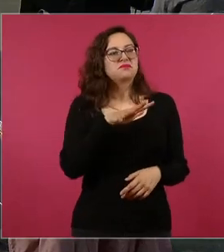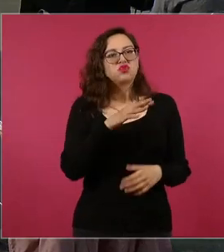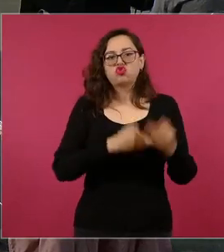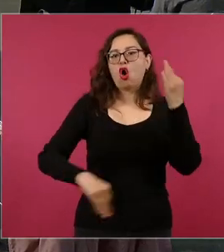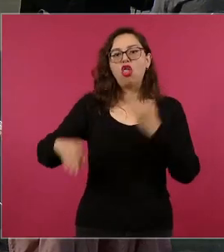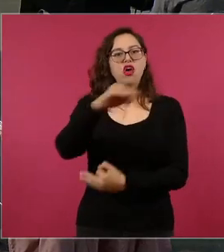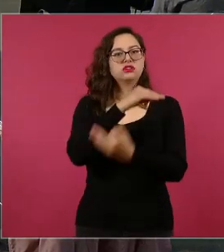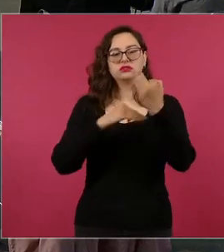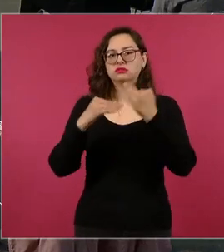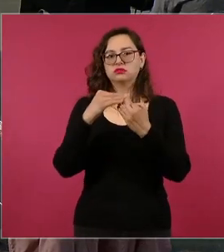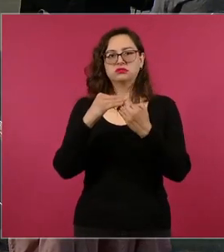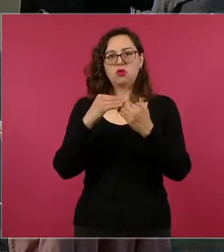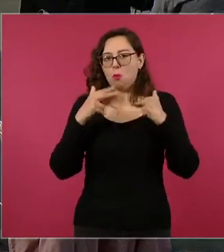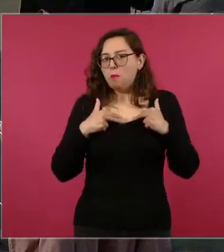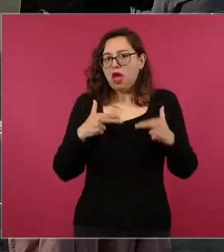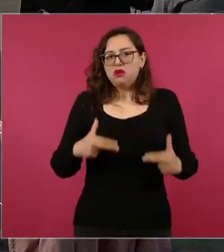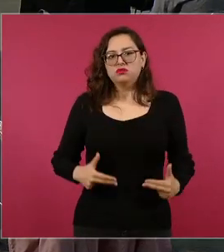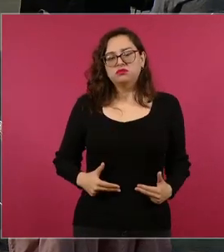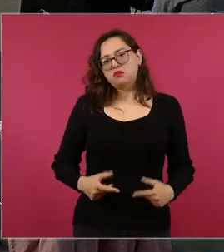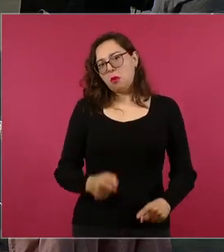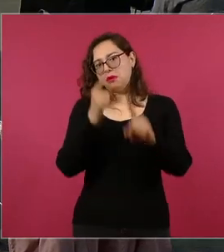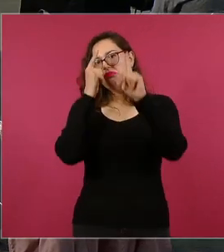igualdad.